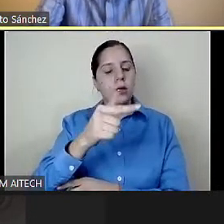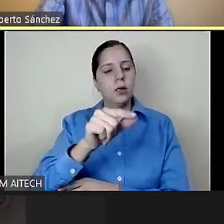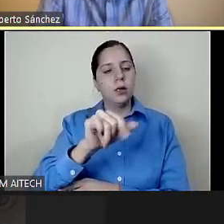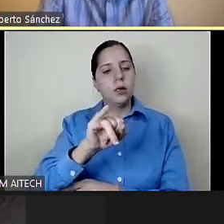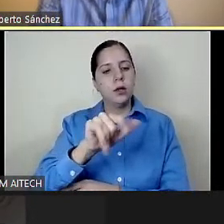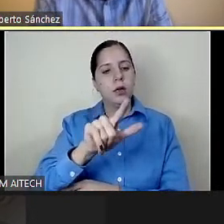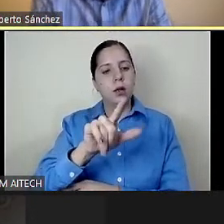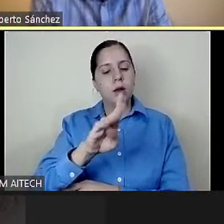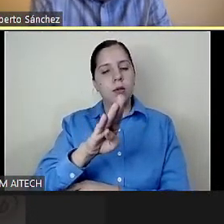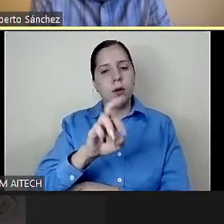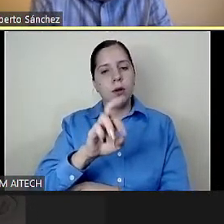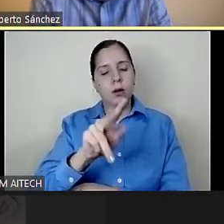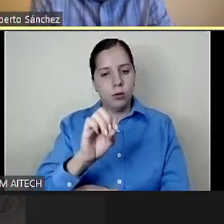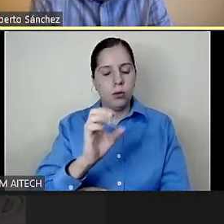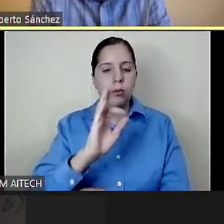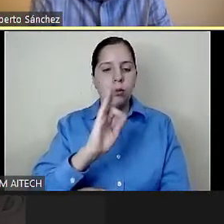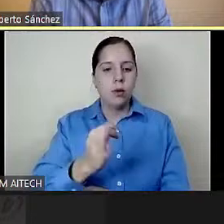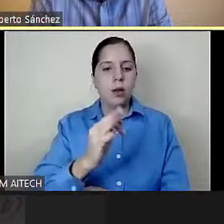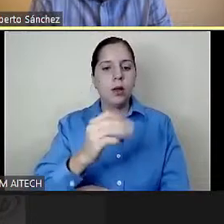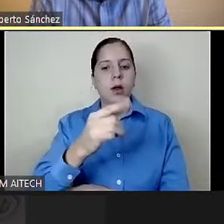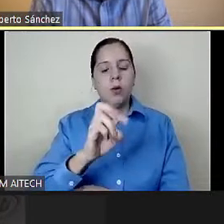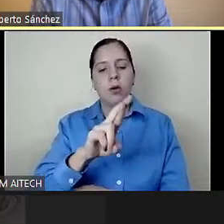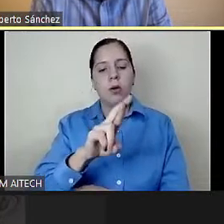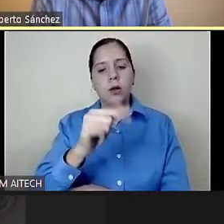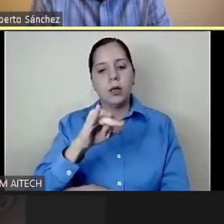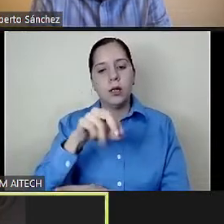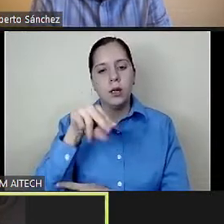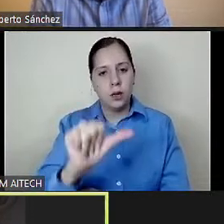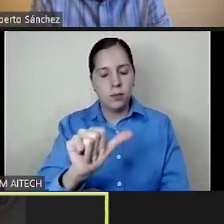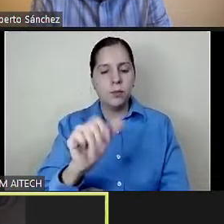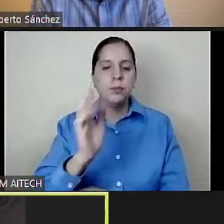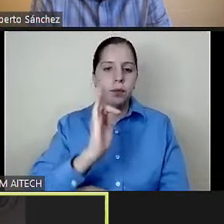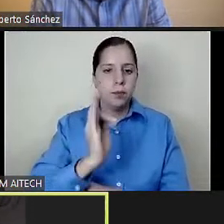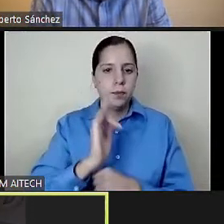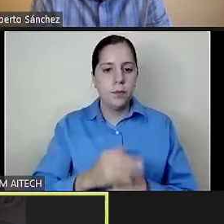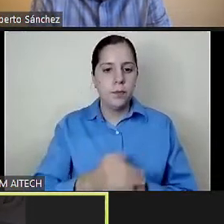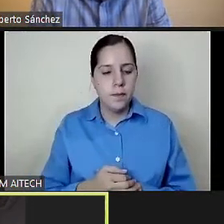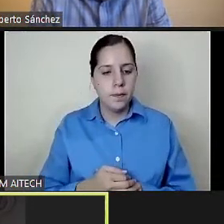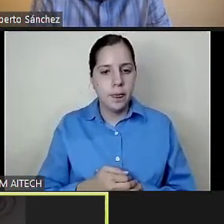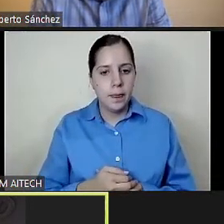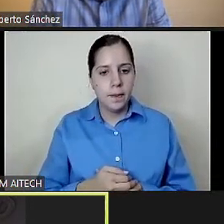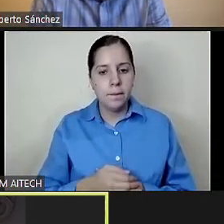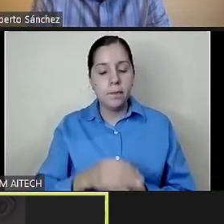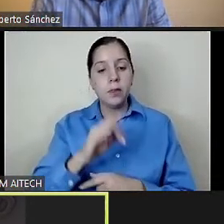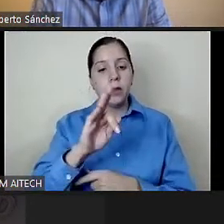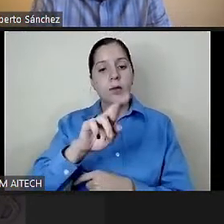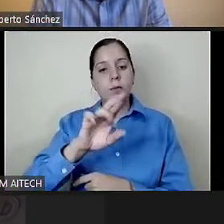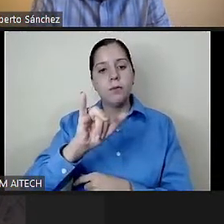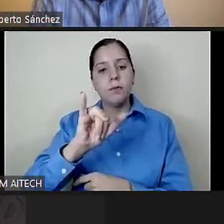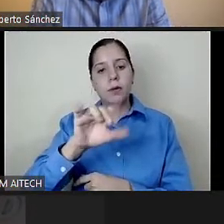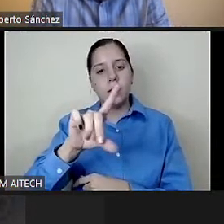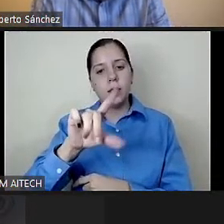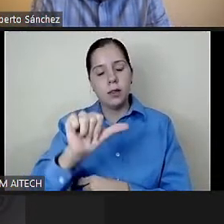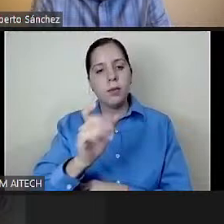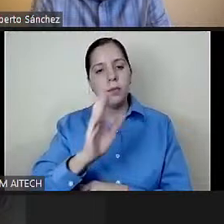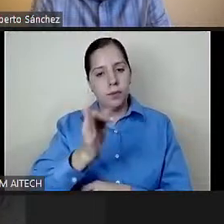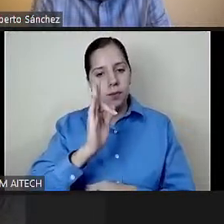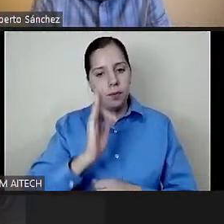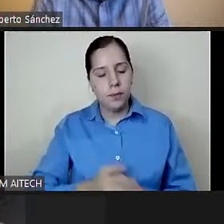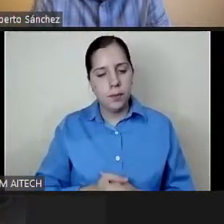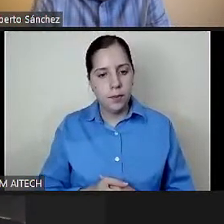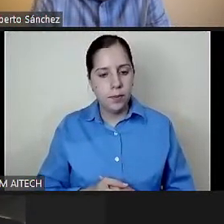favor, secretario. Consejera Georgina Ávila Silva. A favor. Consejera Frida Libertad Licano Ramírez. A